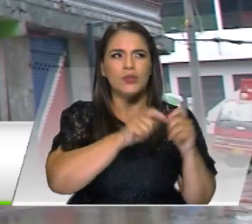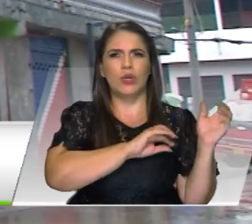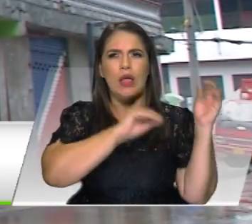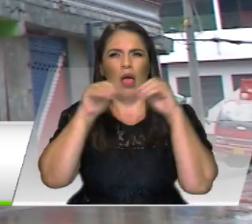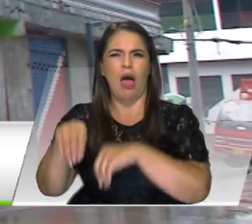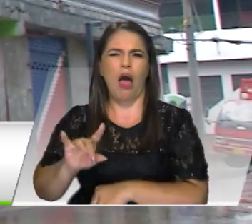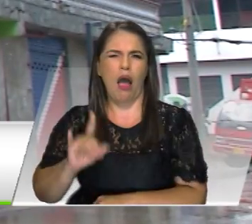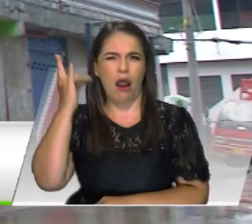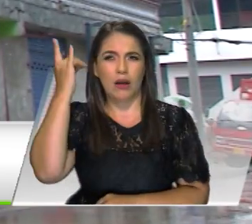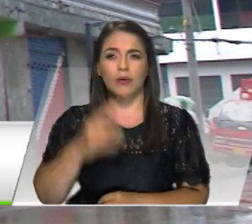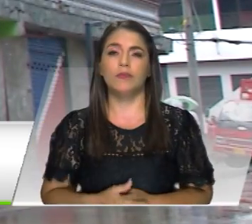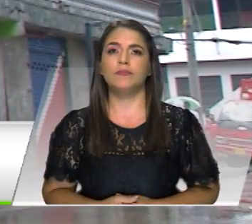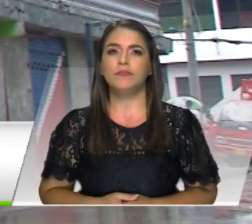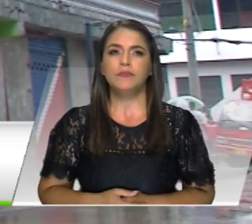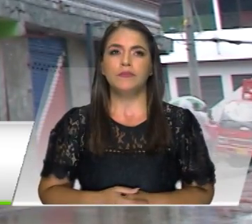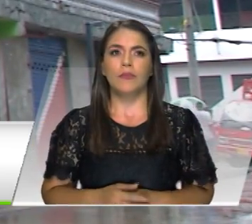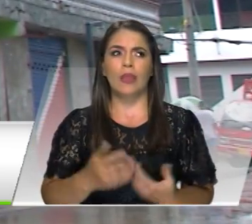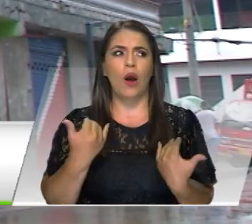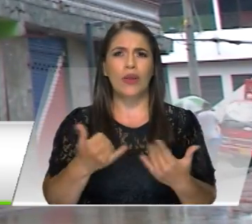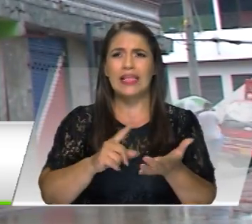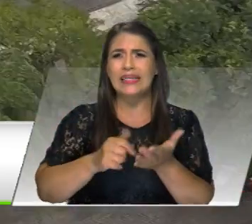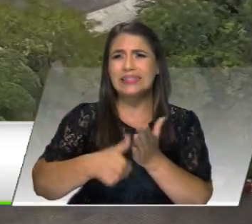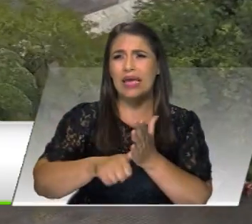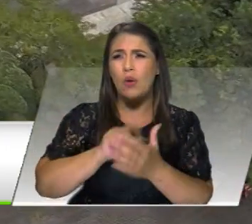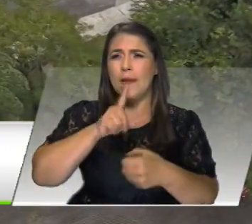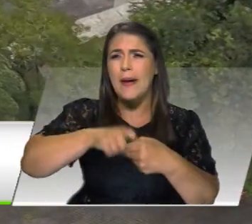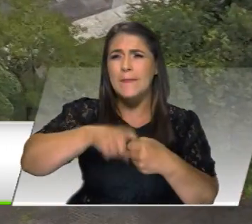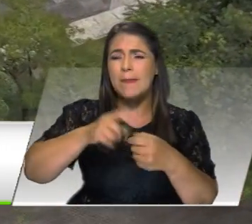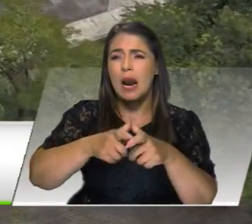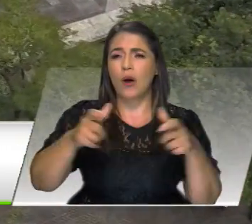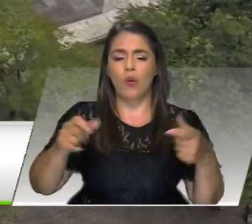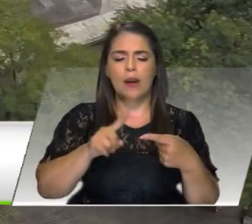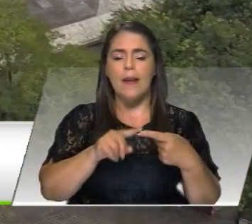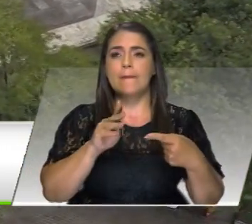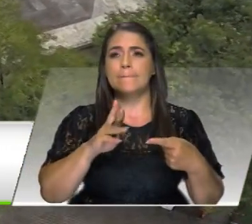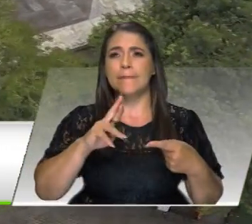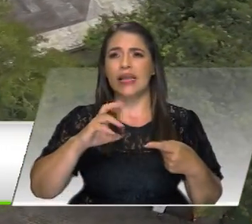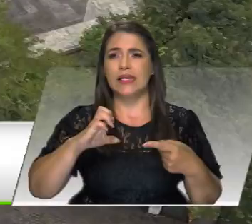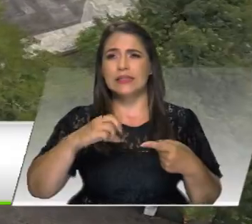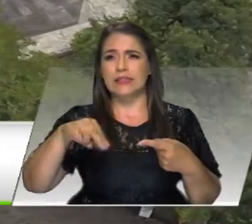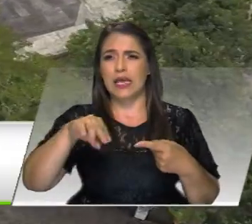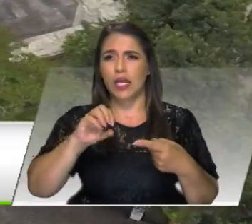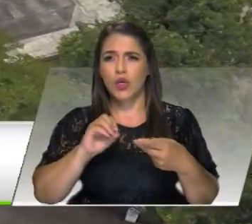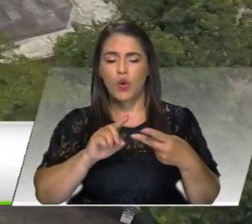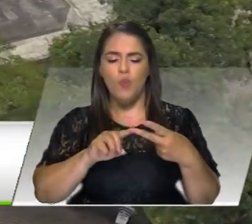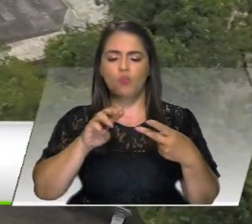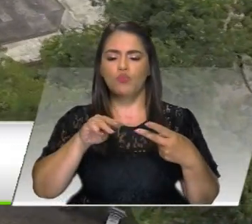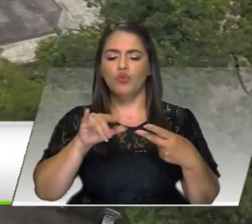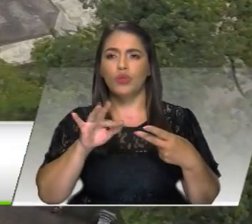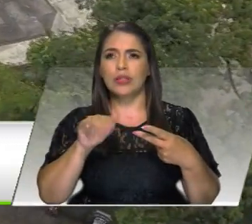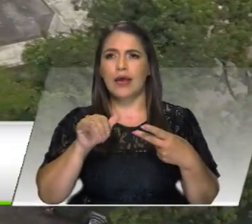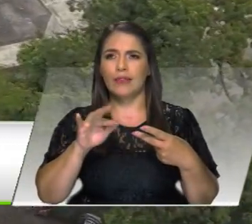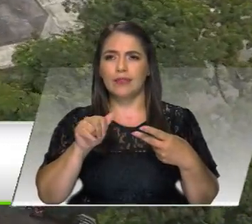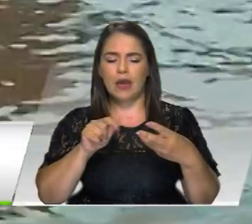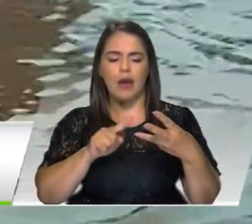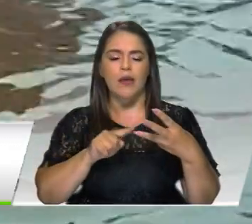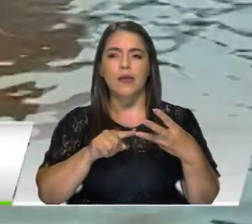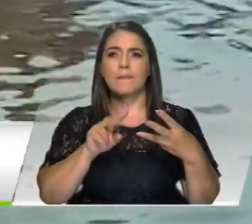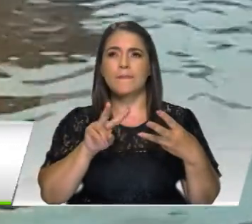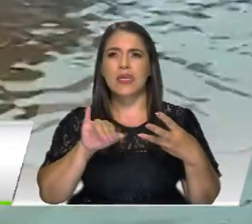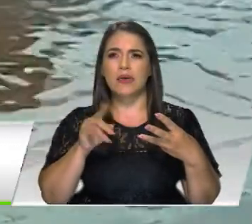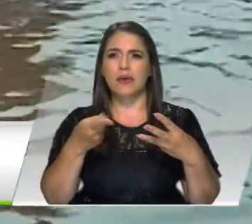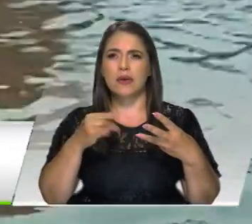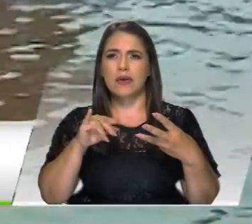Se cree que el aumento de inscripciones en Briceño, Mutatá y Vigía del Fuerte se debe a las circunscripciones especiales para la